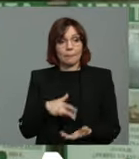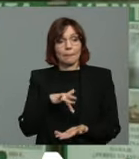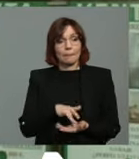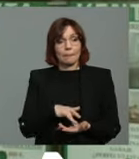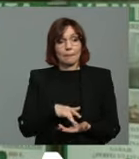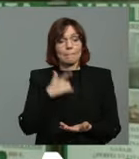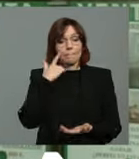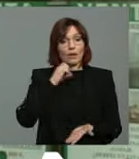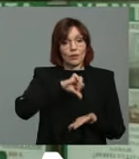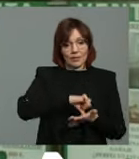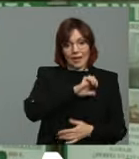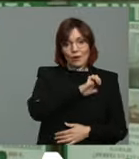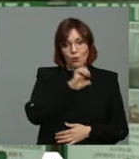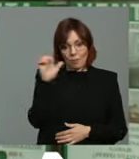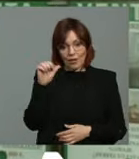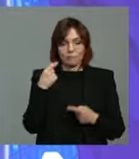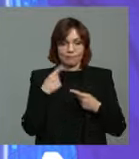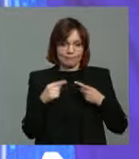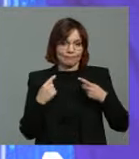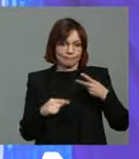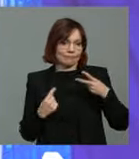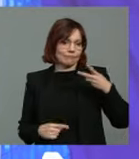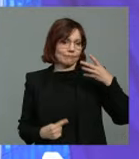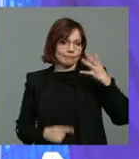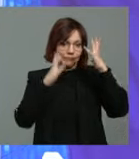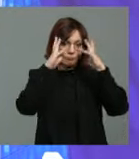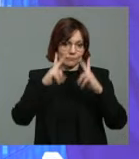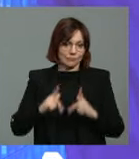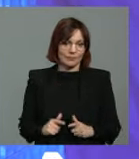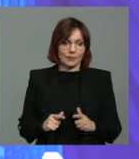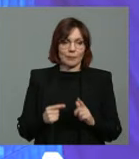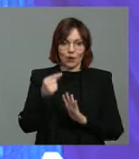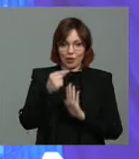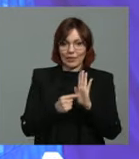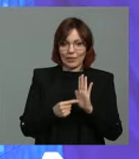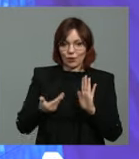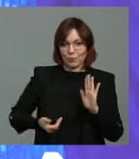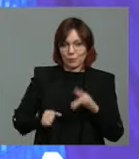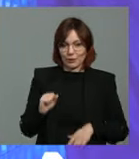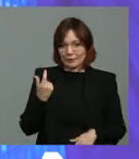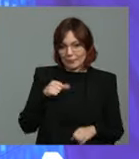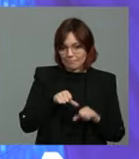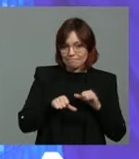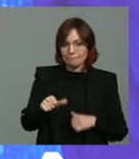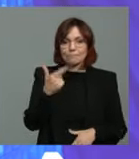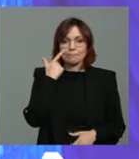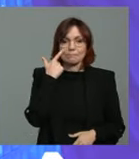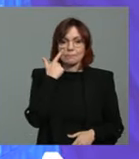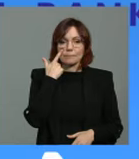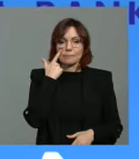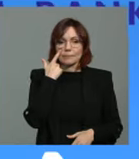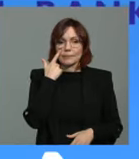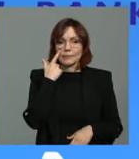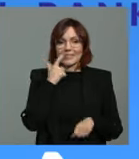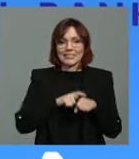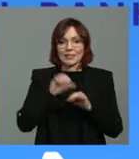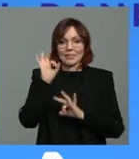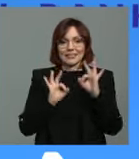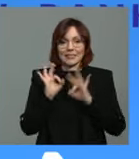de otras muchas cuestiones Pero bueno es es el dato un poco el el titular o el dato más importante eh que van a tener en cuenta a la hora de ver qué pasa con los tipos de